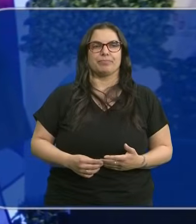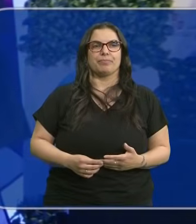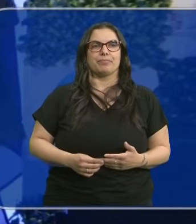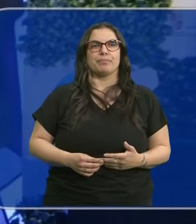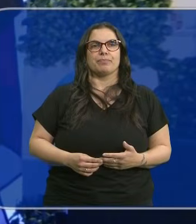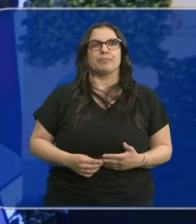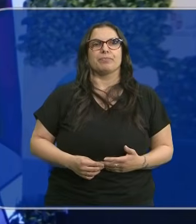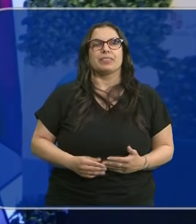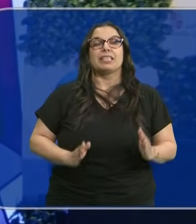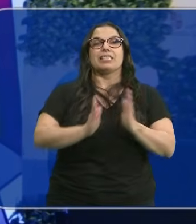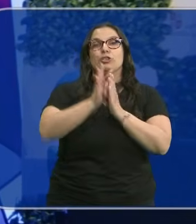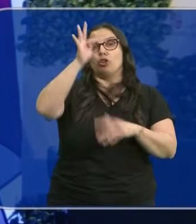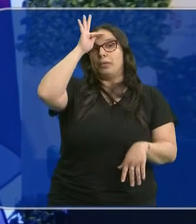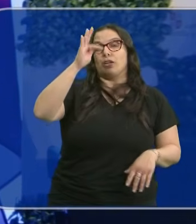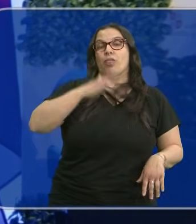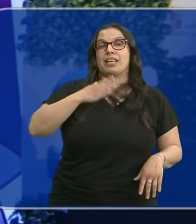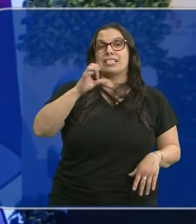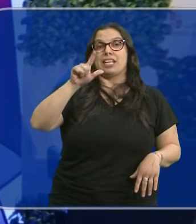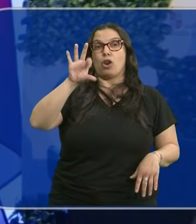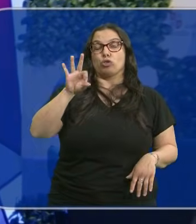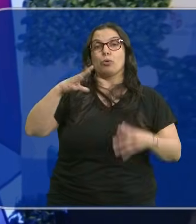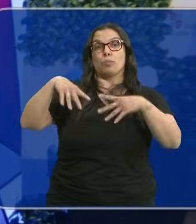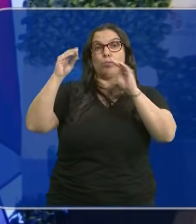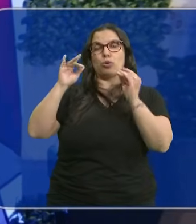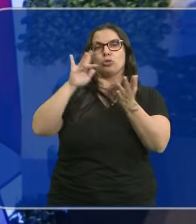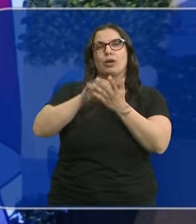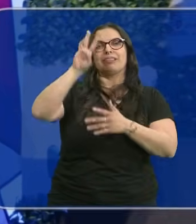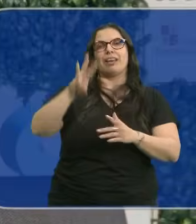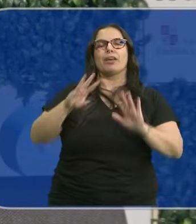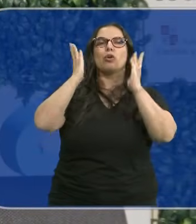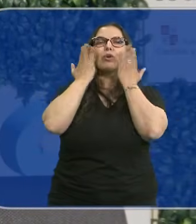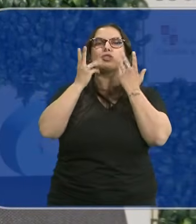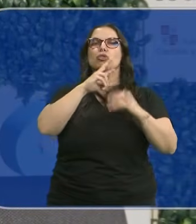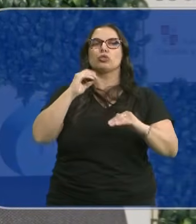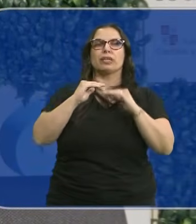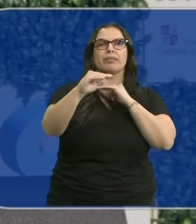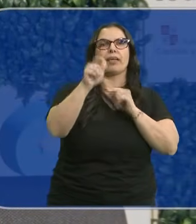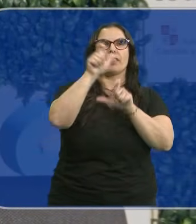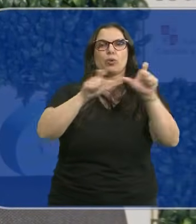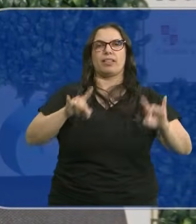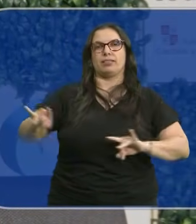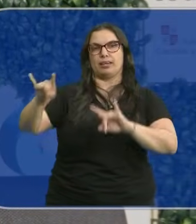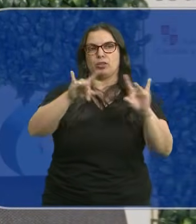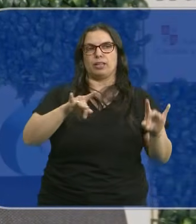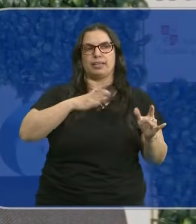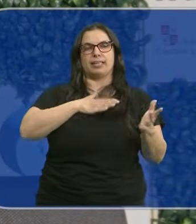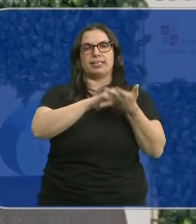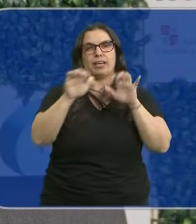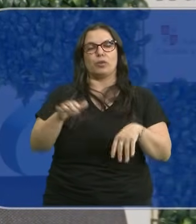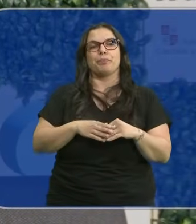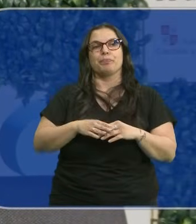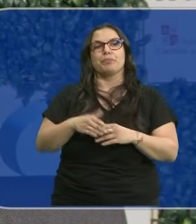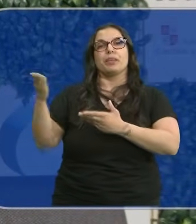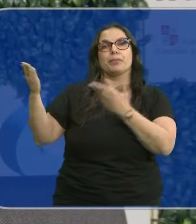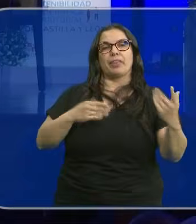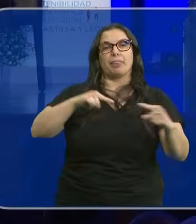Y en Santo Domingo de Silos, en Burgos, se ha celebrado el tercer Congreso de Sostenibilidad Demográfica y Territorial de Castilla y León. A esta cita ha